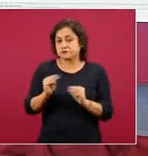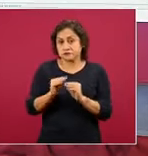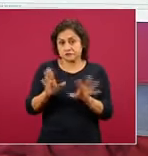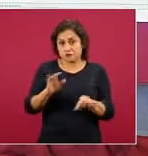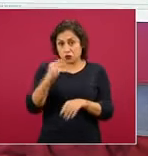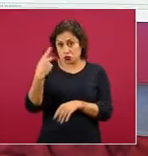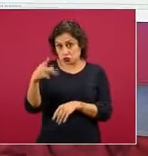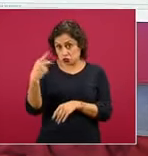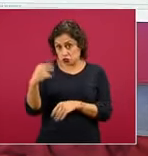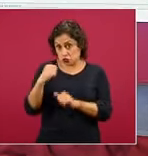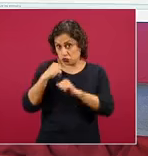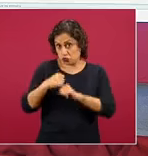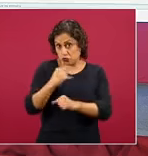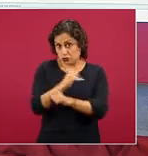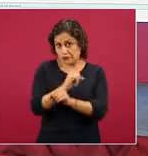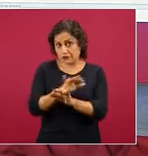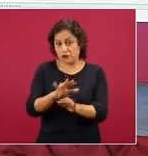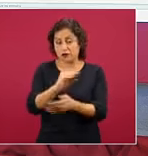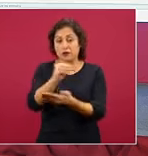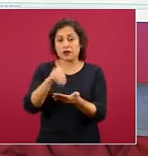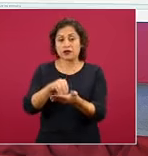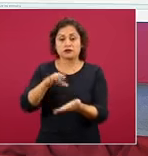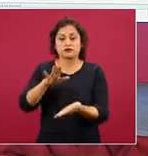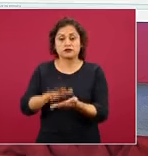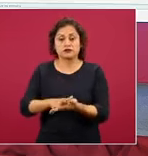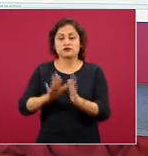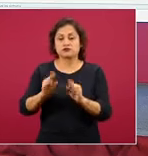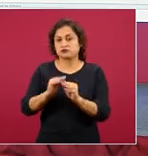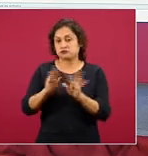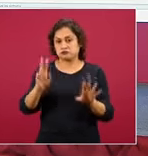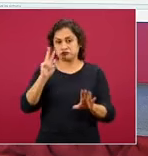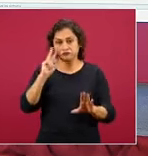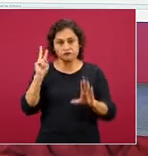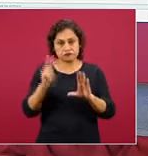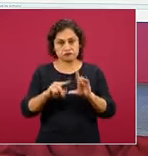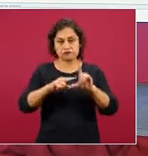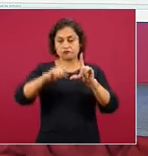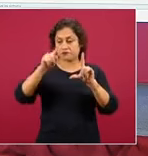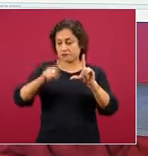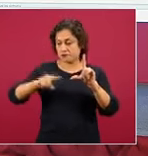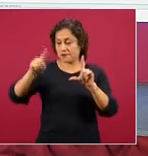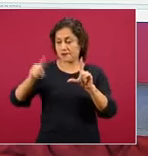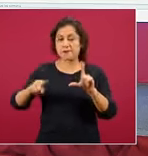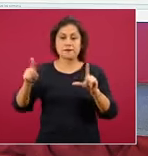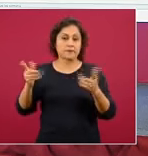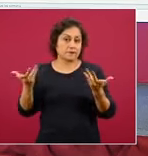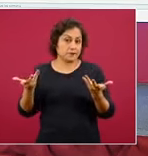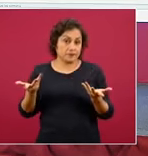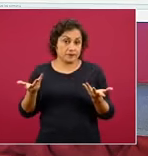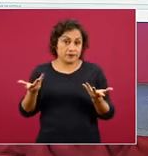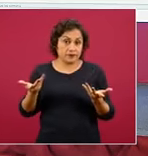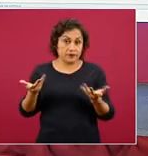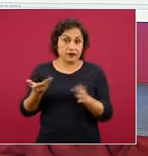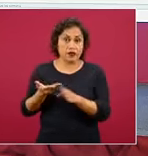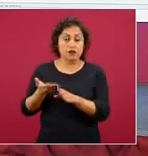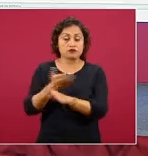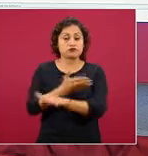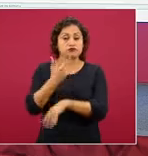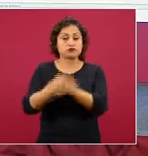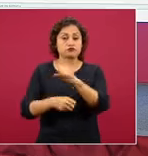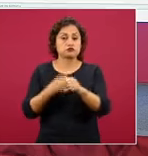es posible, se observa por debajo, pero es muy posible que esté muy cercano a lo esperado de los últimos 5